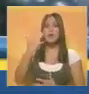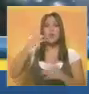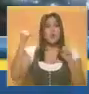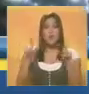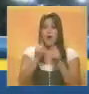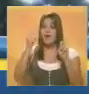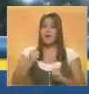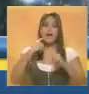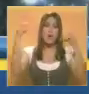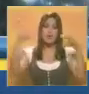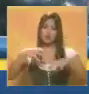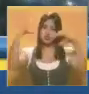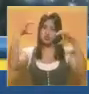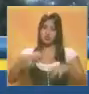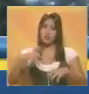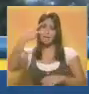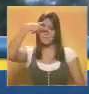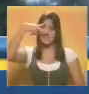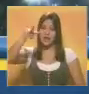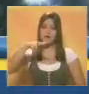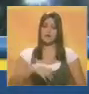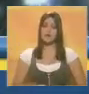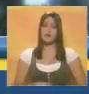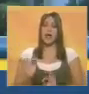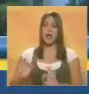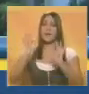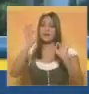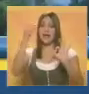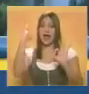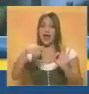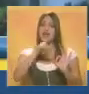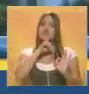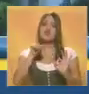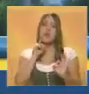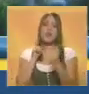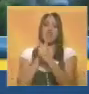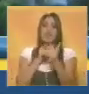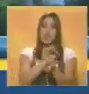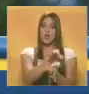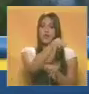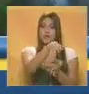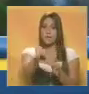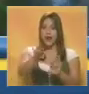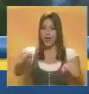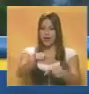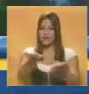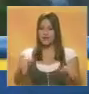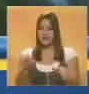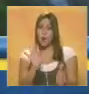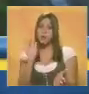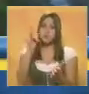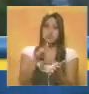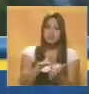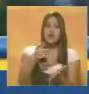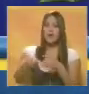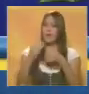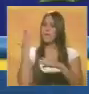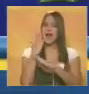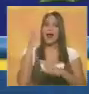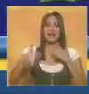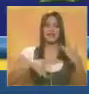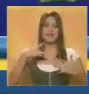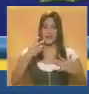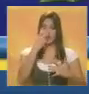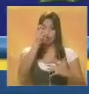precipitaciones en la costa caribeña de México especialmente entre Playa del Carmen y Cancún la llegada de Rina paralizó la actividad en